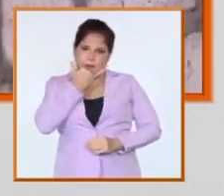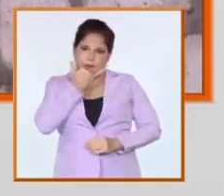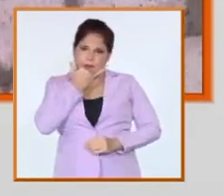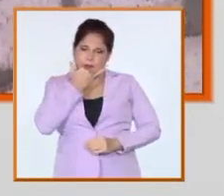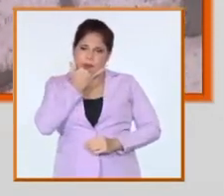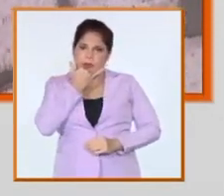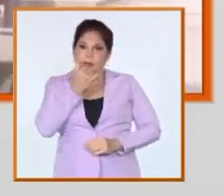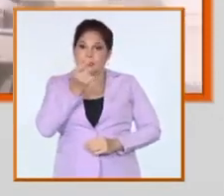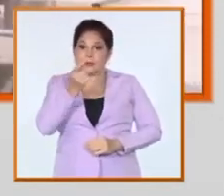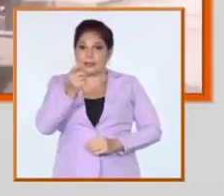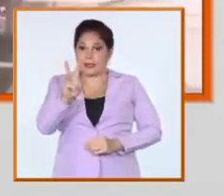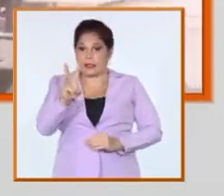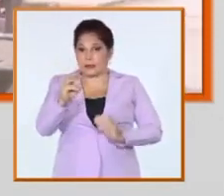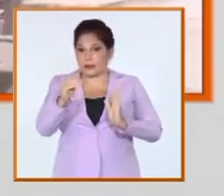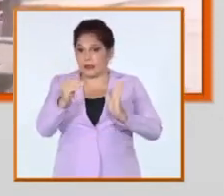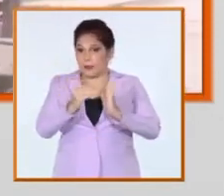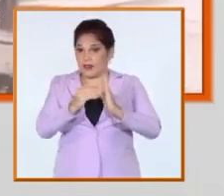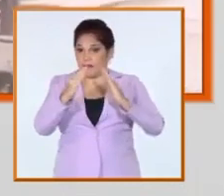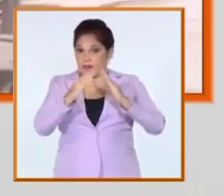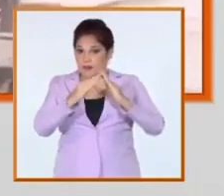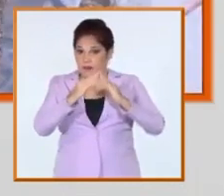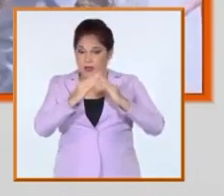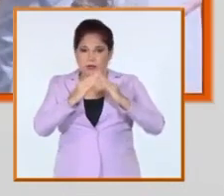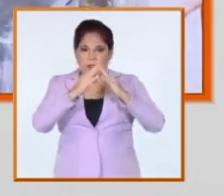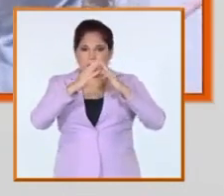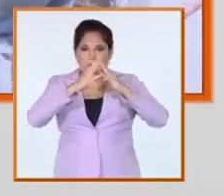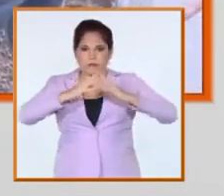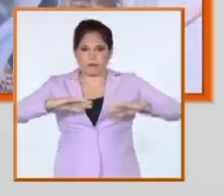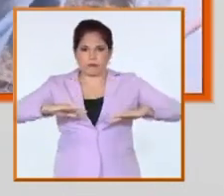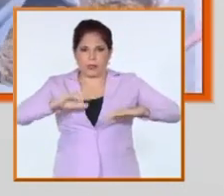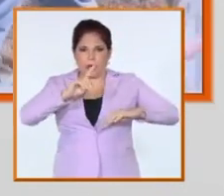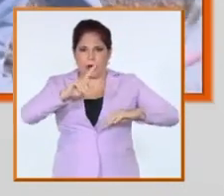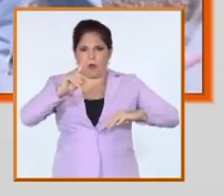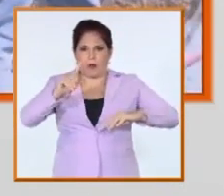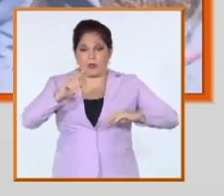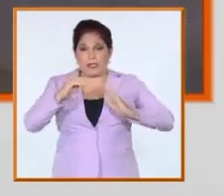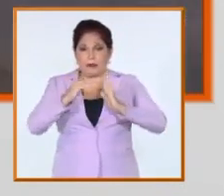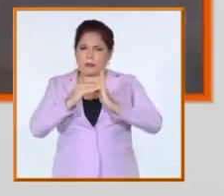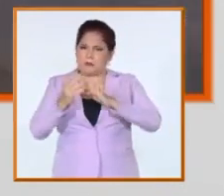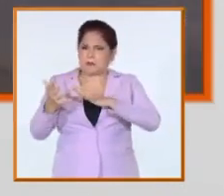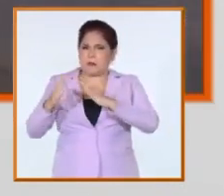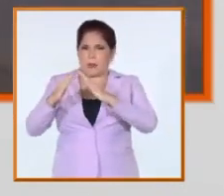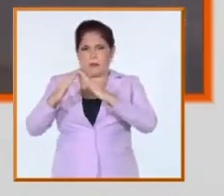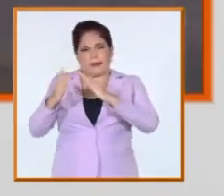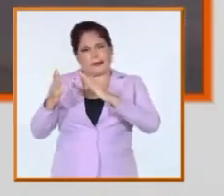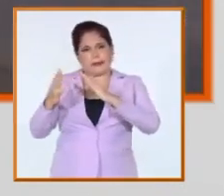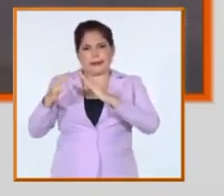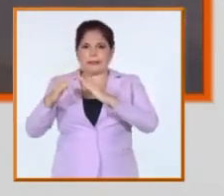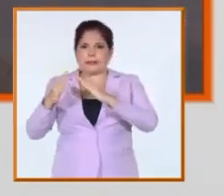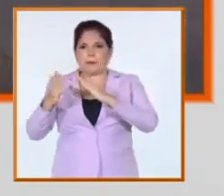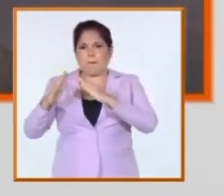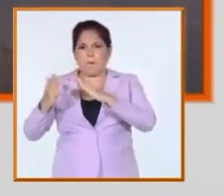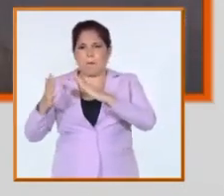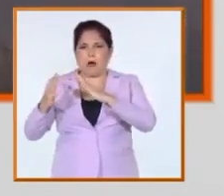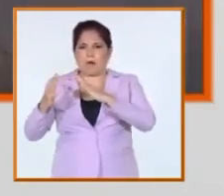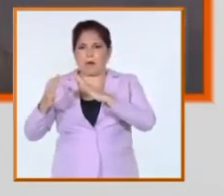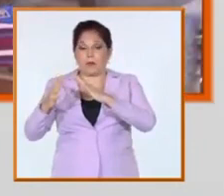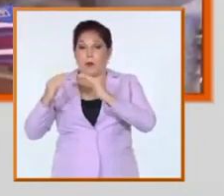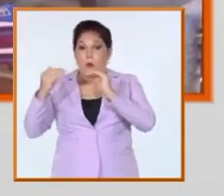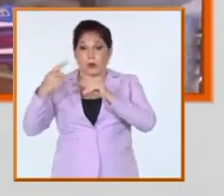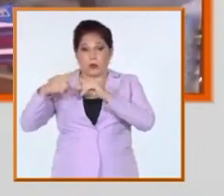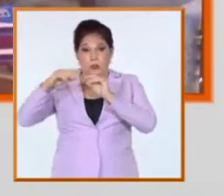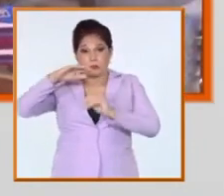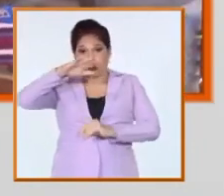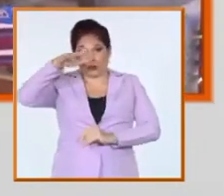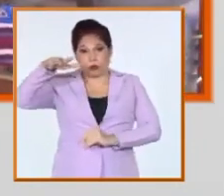pero 13.000 de esas viviendas son de rumbas totales 11.000 son derrumbes parciales y el resto este hecho parcial